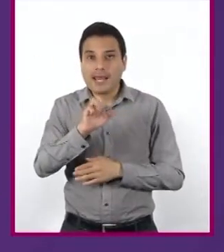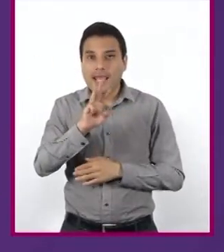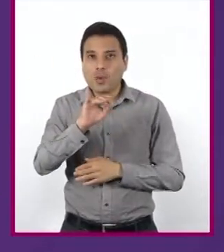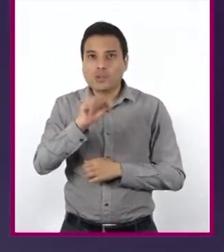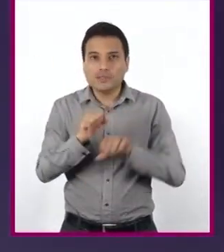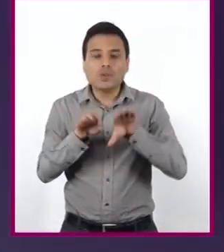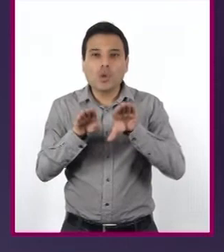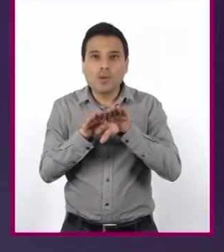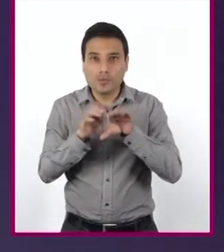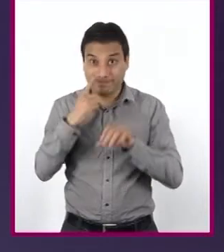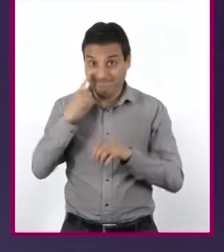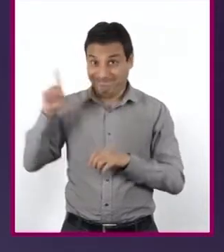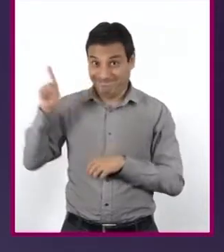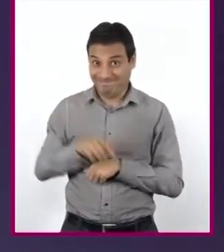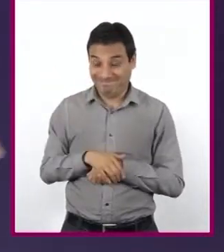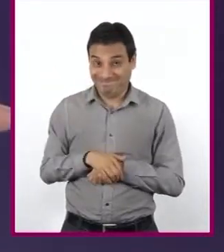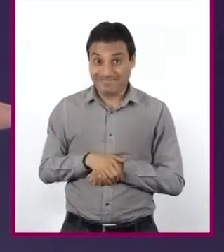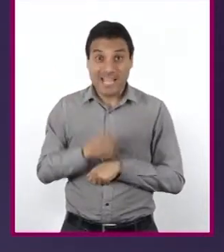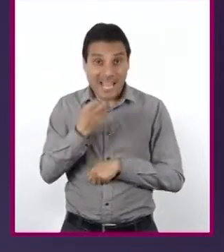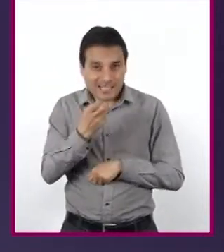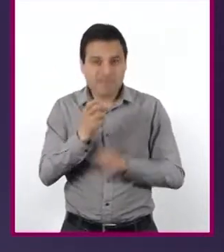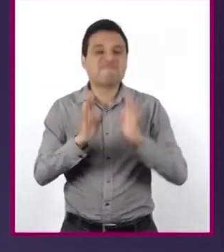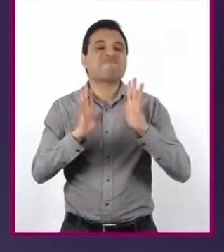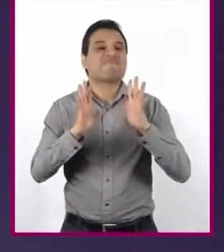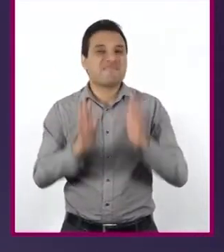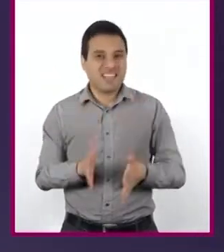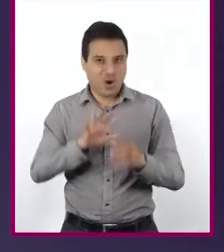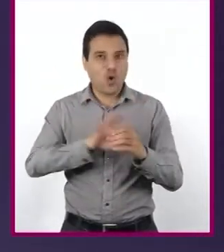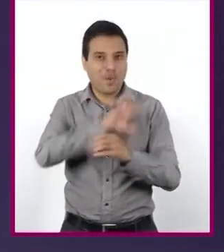de puntos. Esta sí que quedó completa.